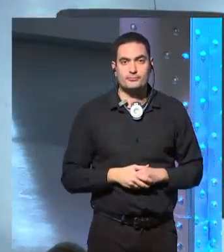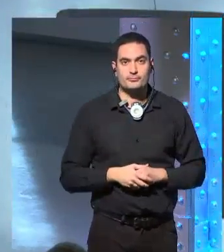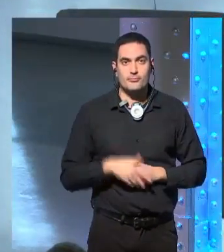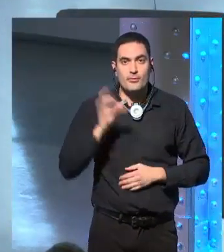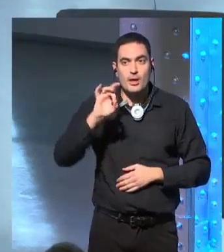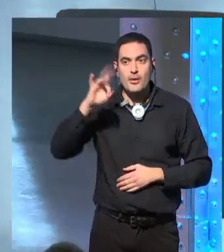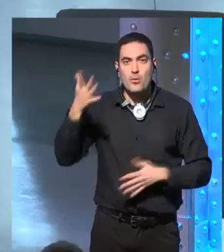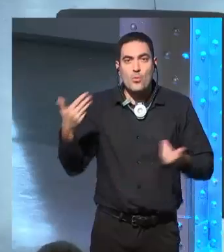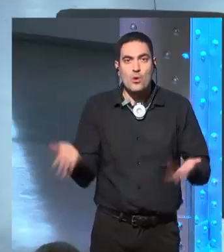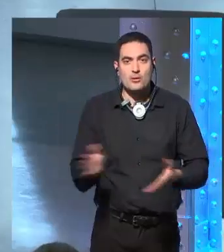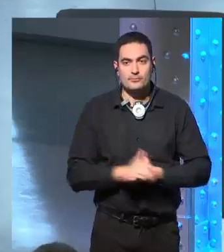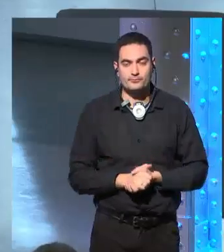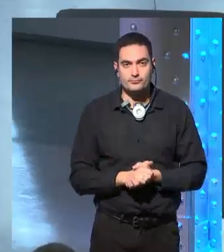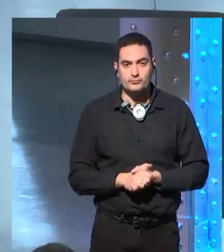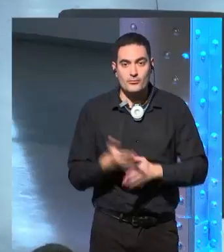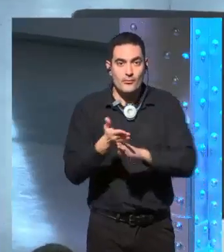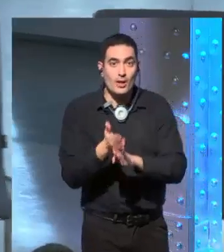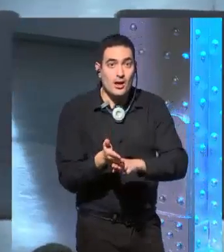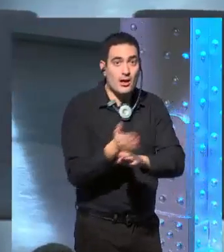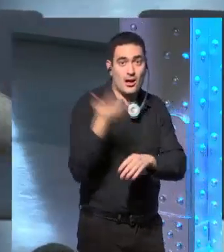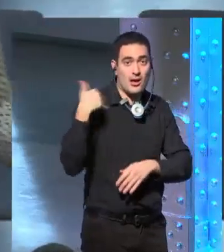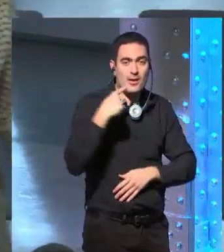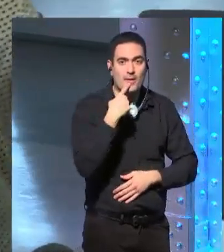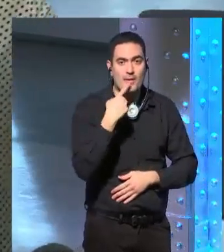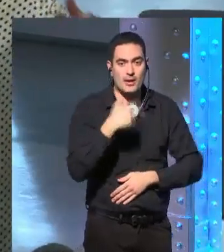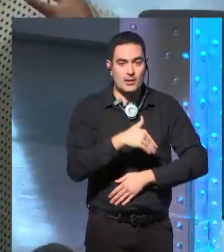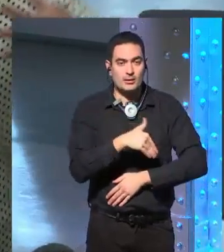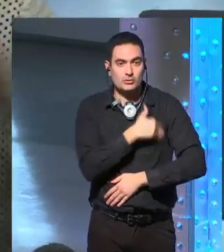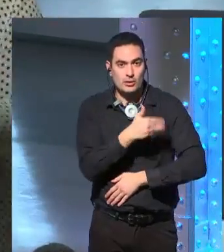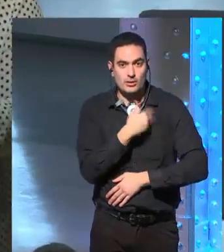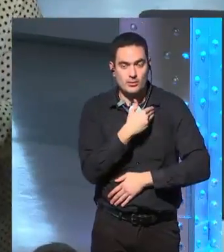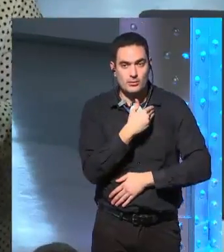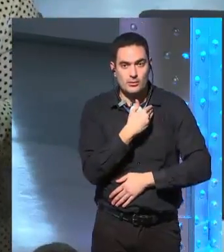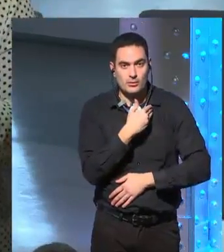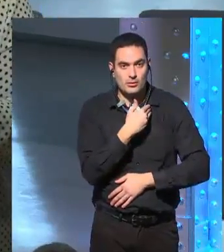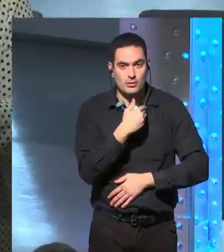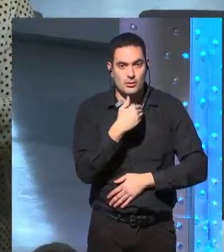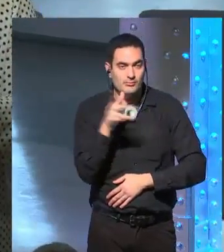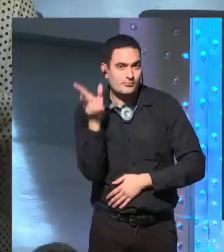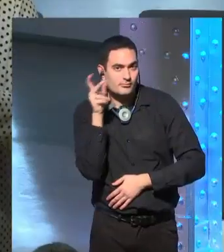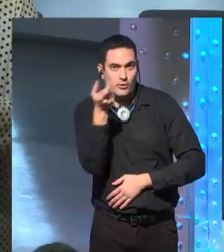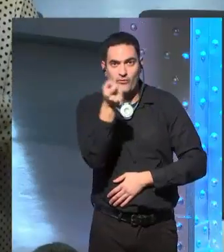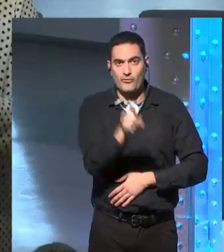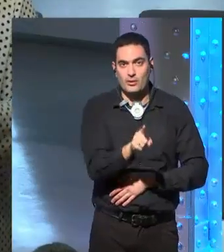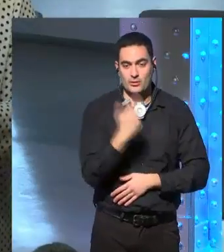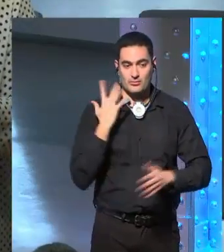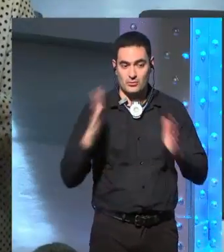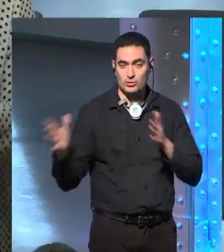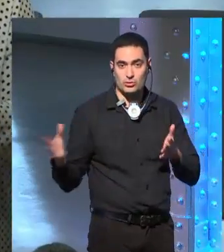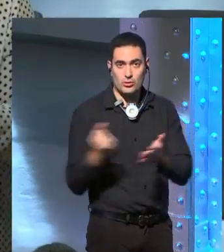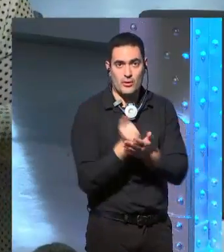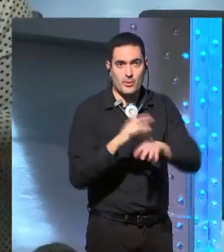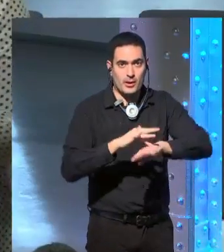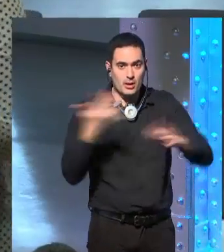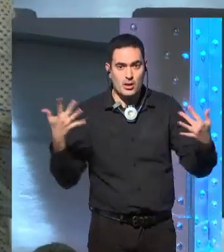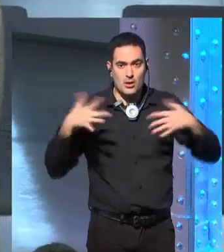La idea de que antes se decía que los estudiantes había que verlos pero no oírlos, pero en esta era que todo es digital y